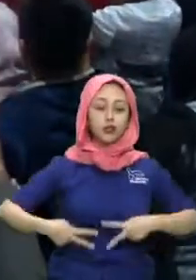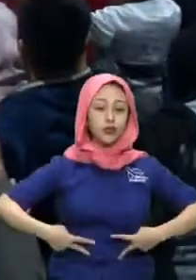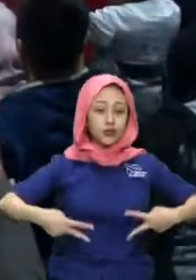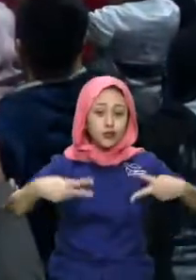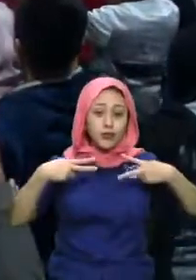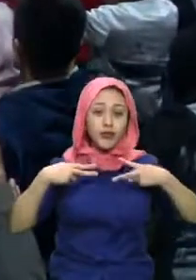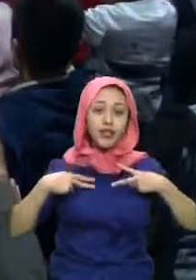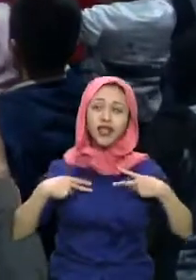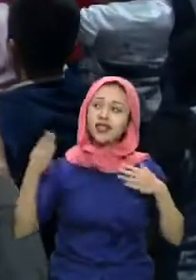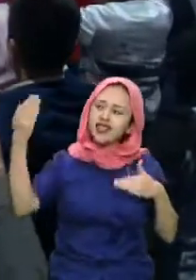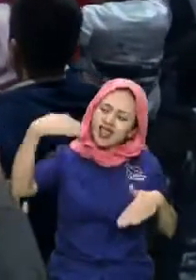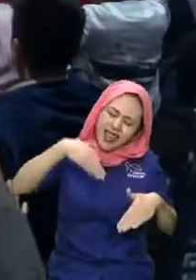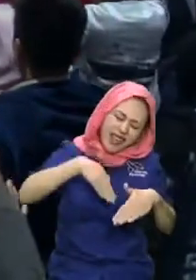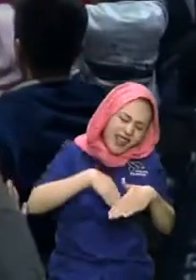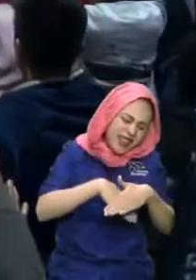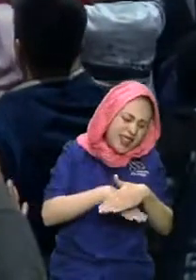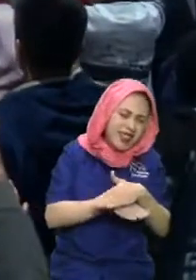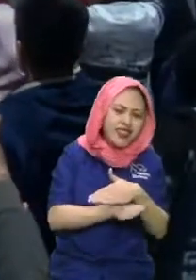Bendígalos.